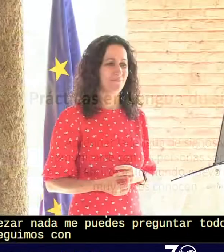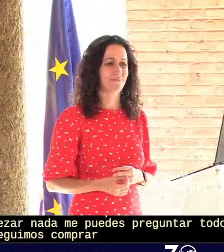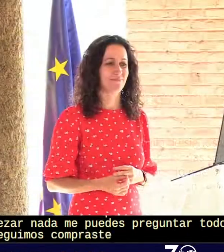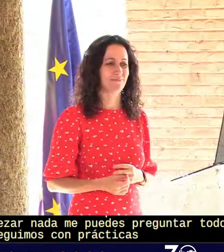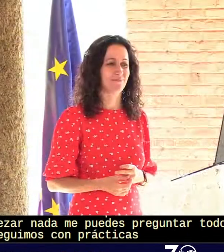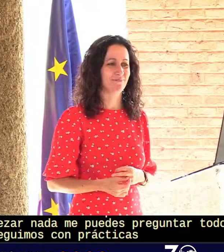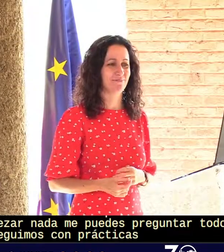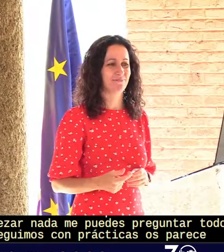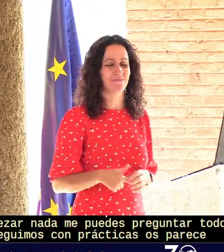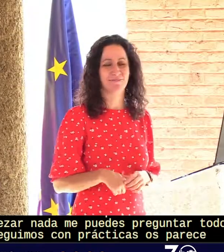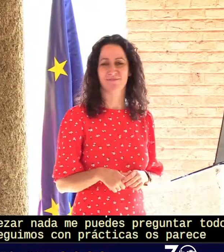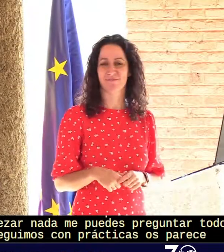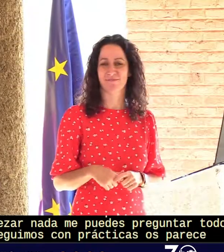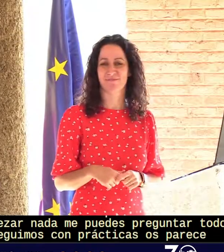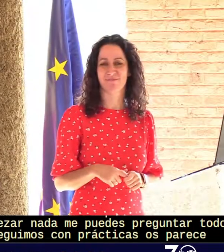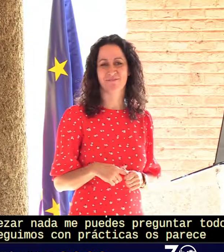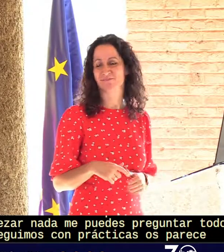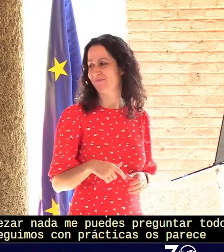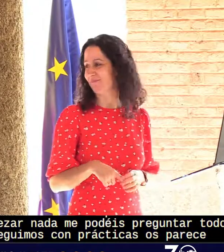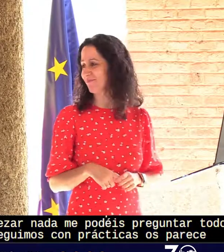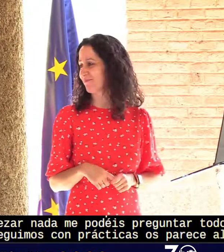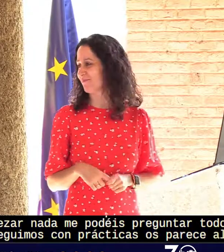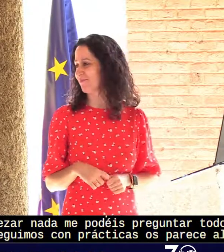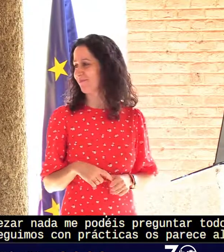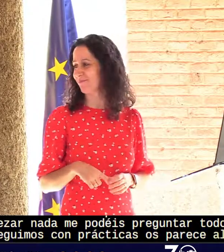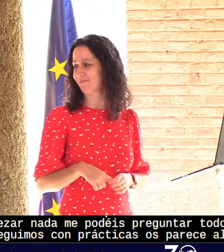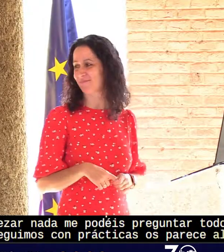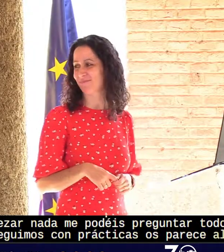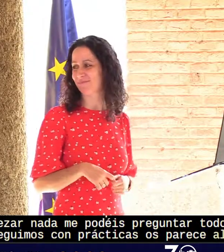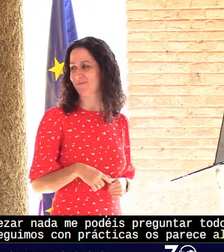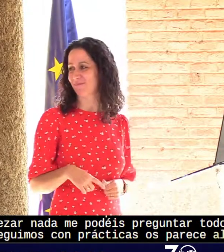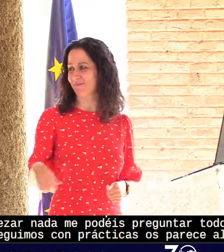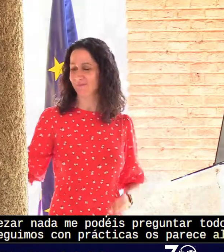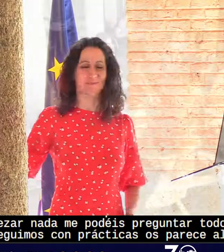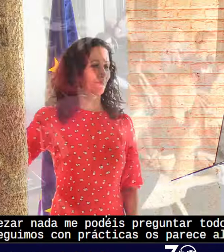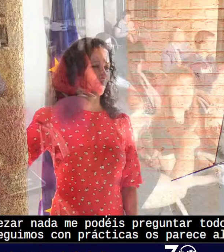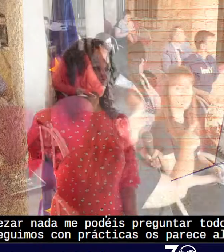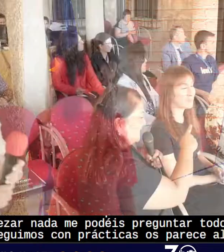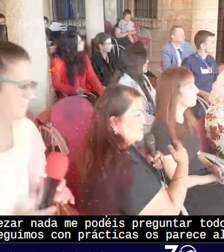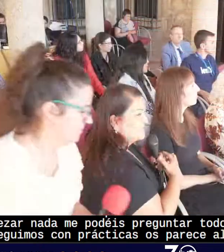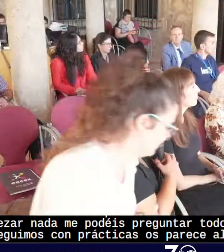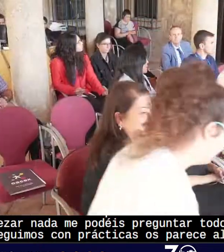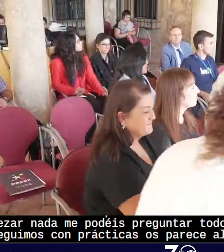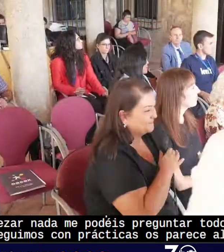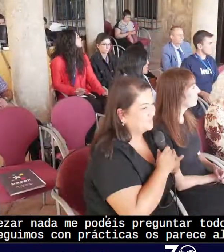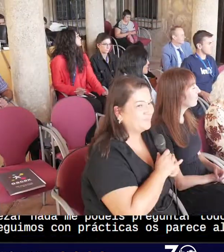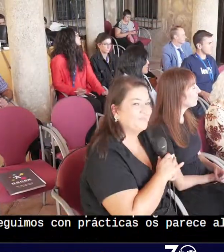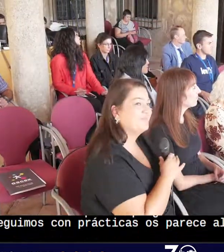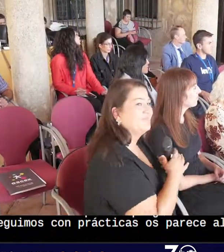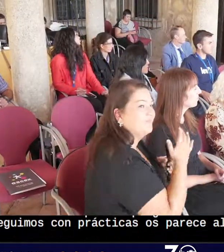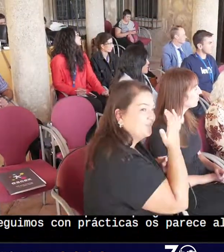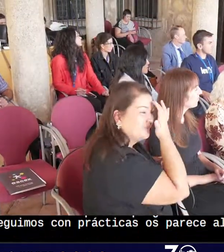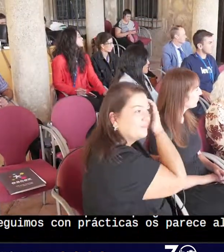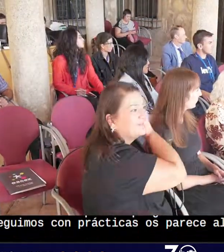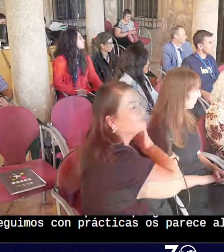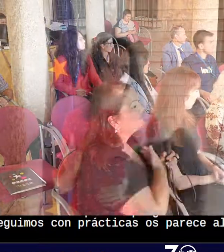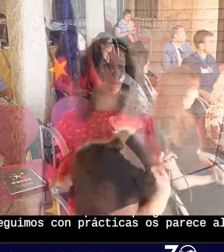prácticas os parece sí alguna pregunta por ahí